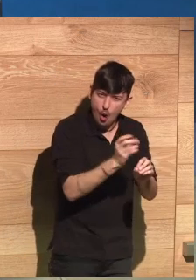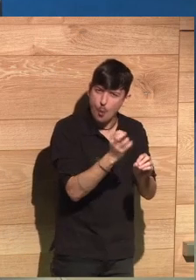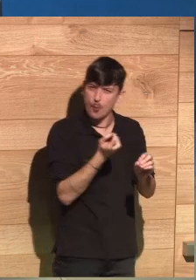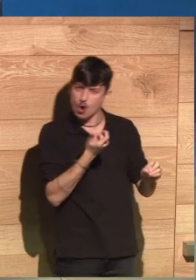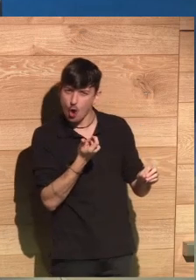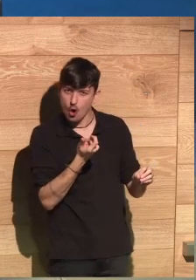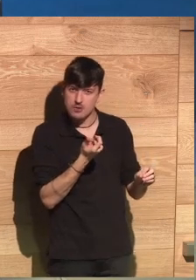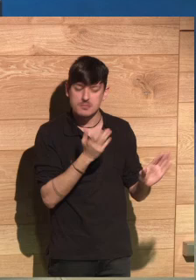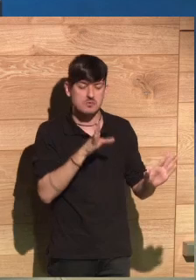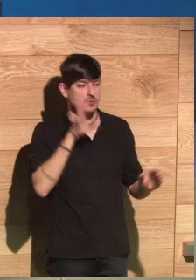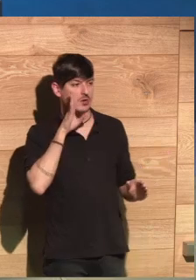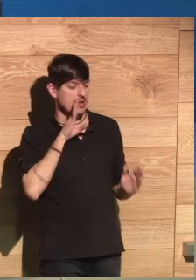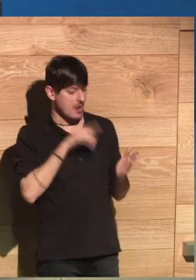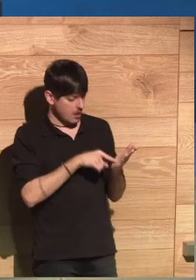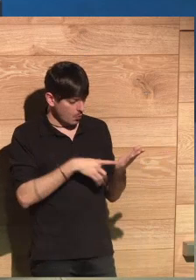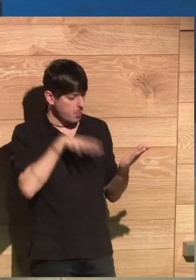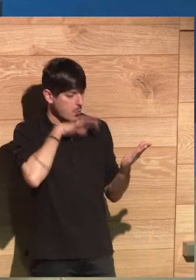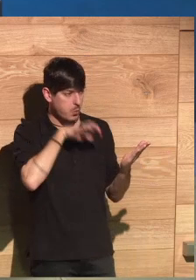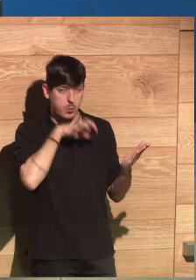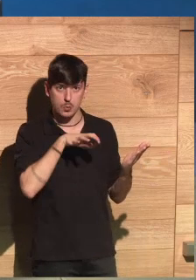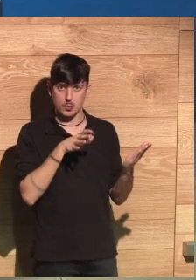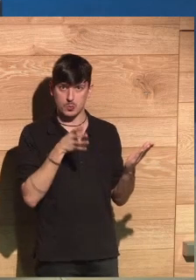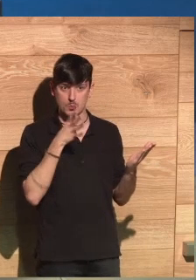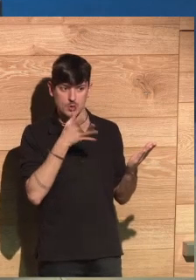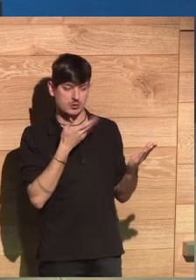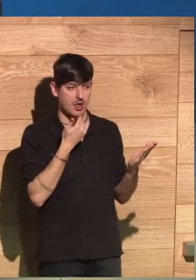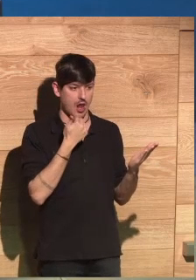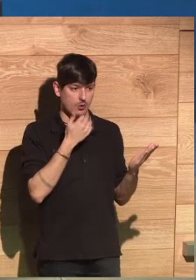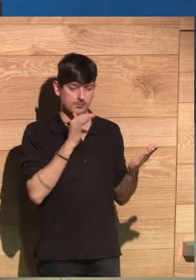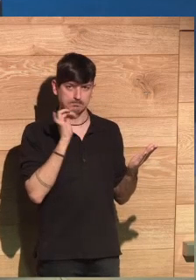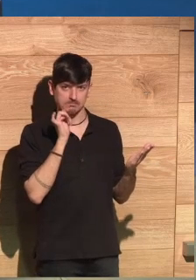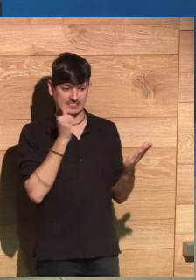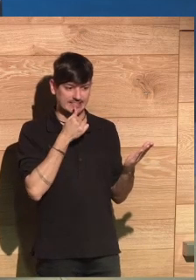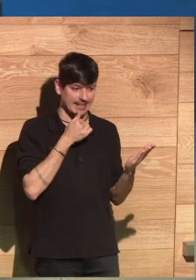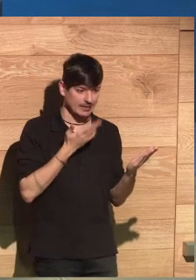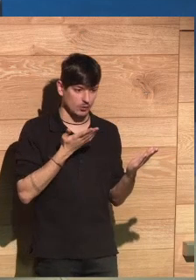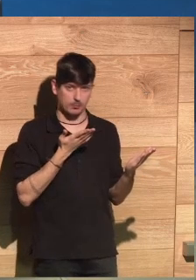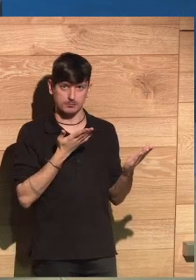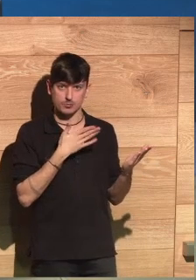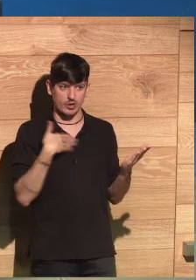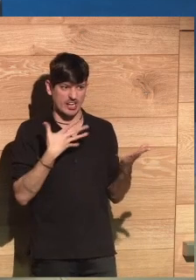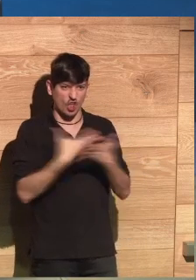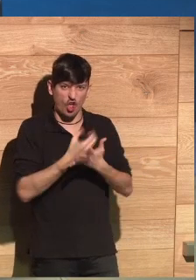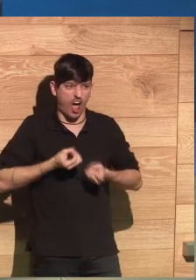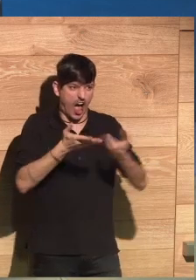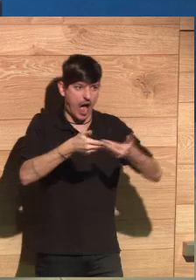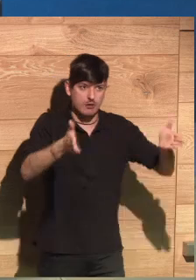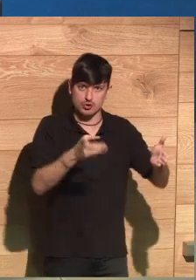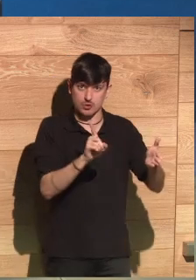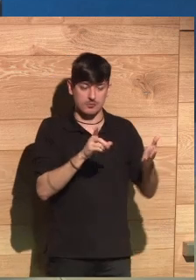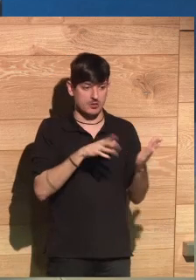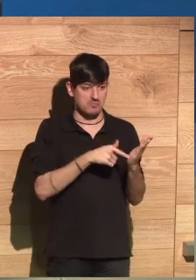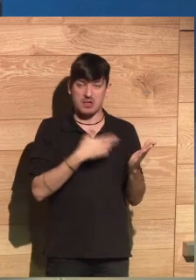tiene un planteamiento curioso porque, por no desvelar mucho y por no anticipar la lectura que no haya leído el libro, en la raíz del crimen lo que hay es